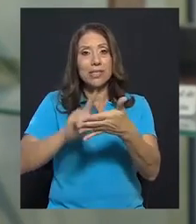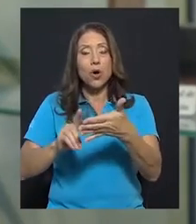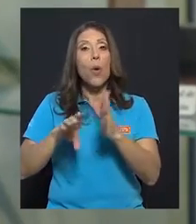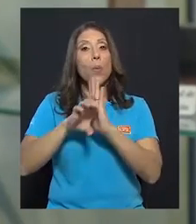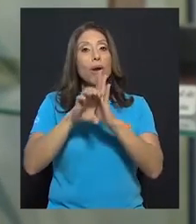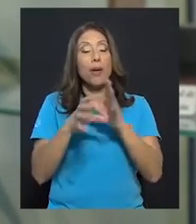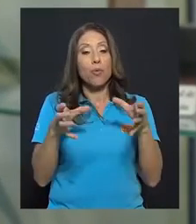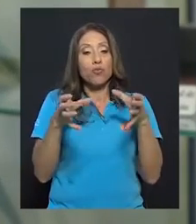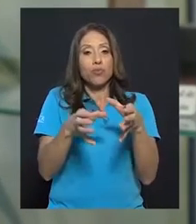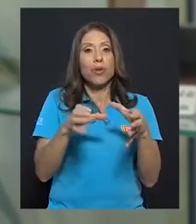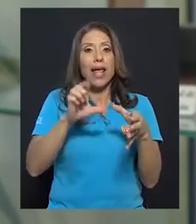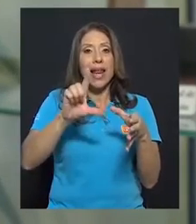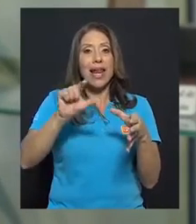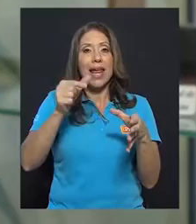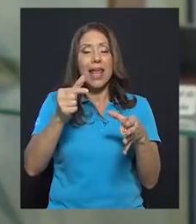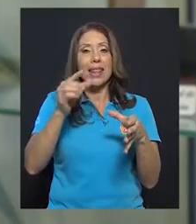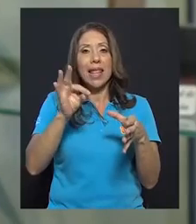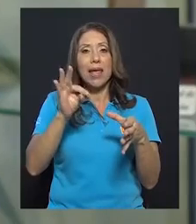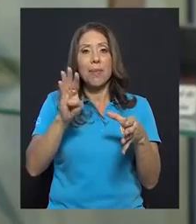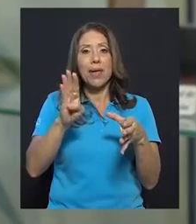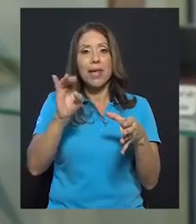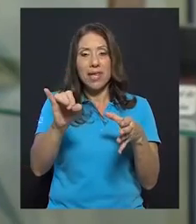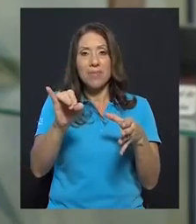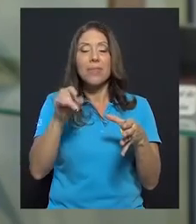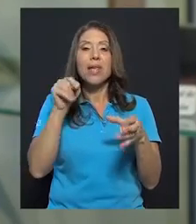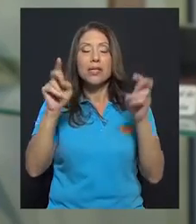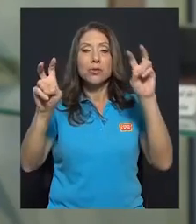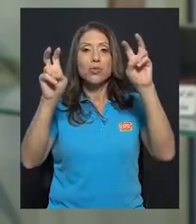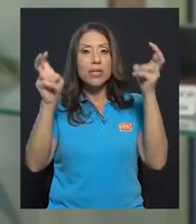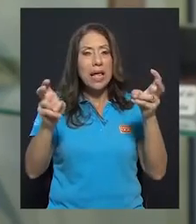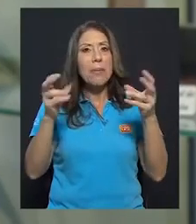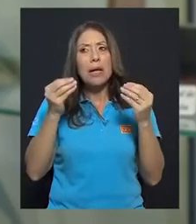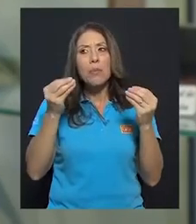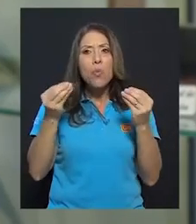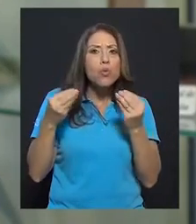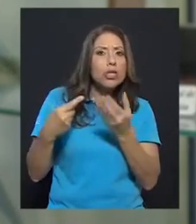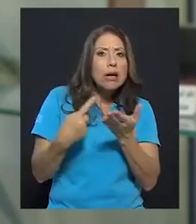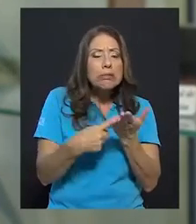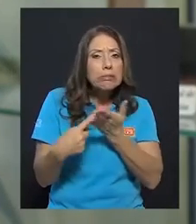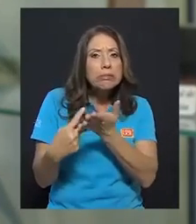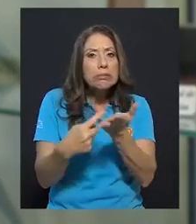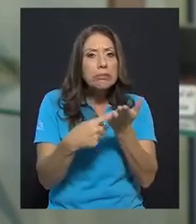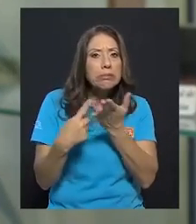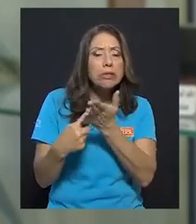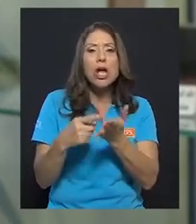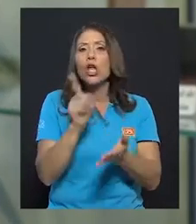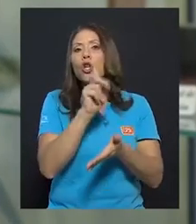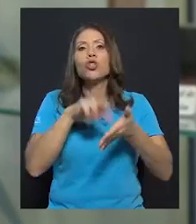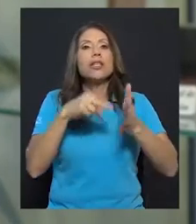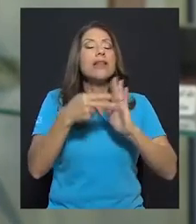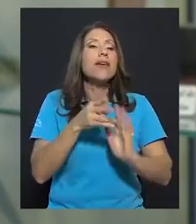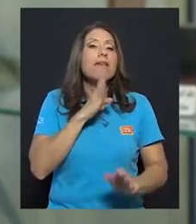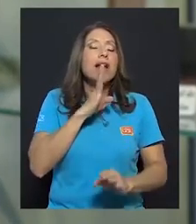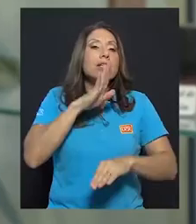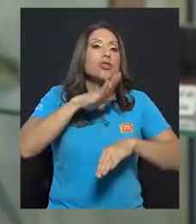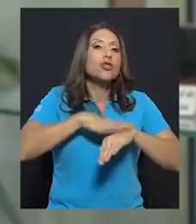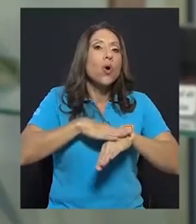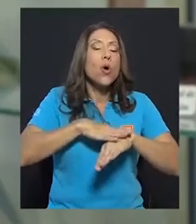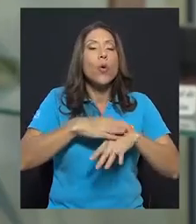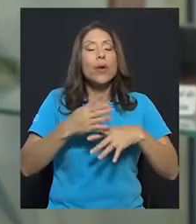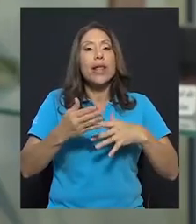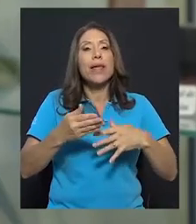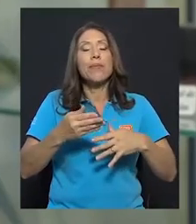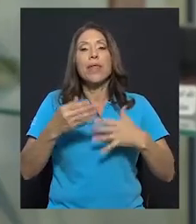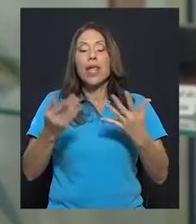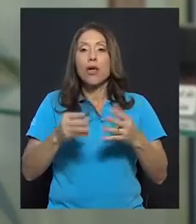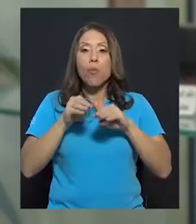la población LGTBI, ¿verdad?, que es un tema que también ha generado gran controversia. Aquí esto no se trata de